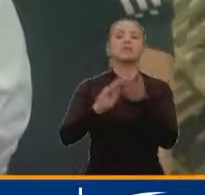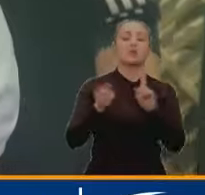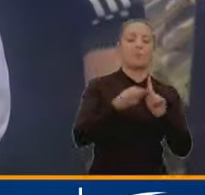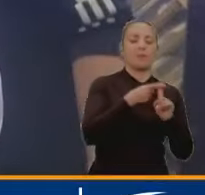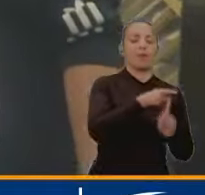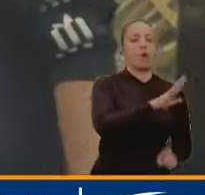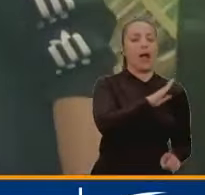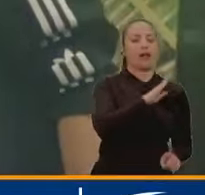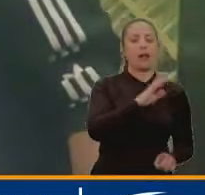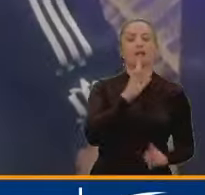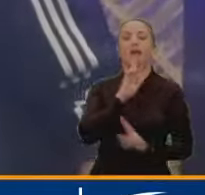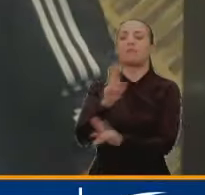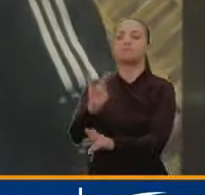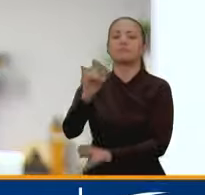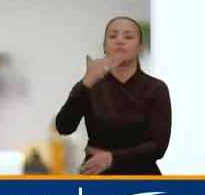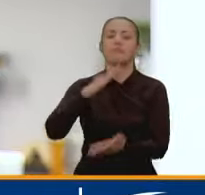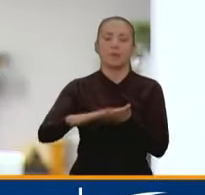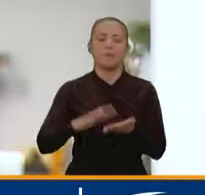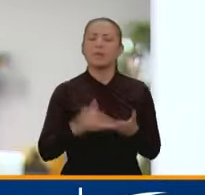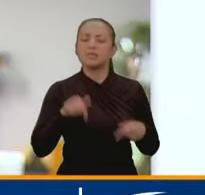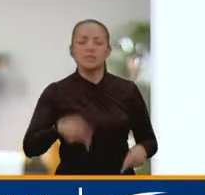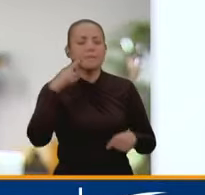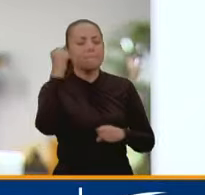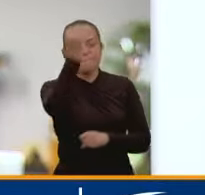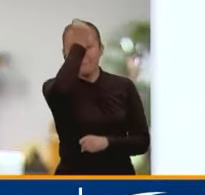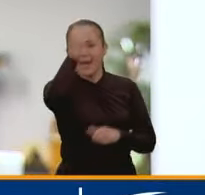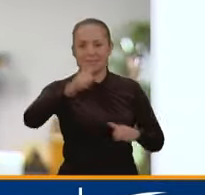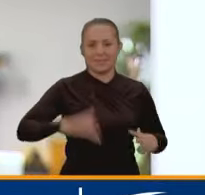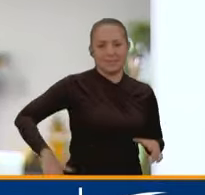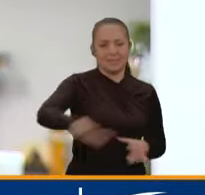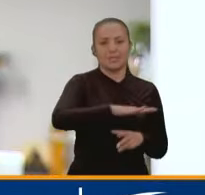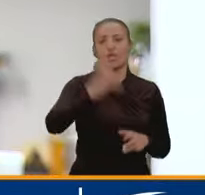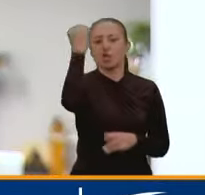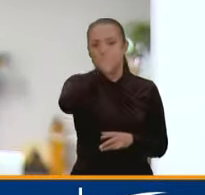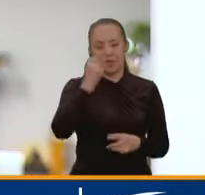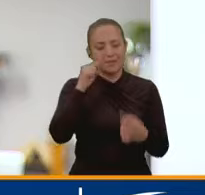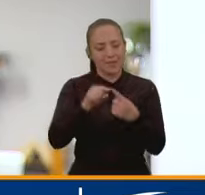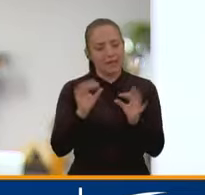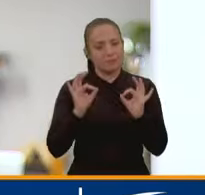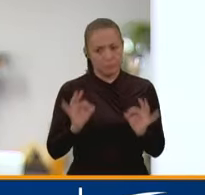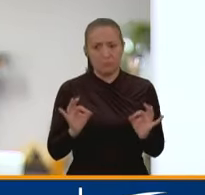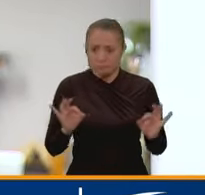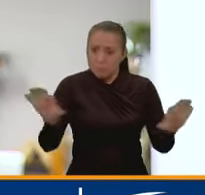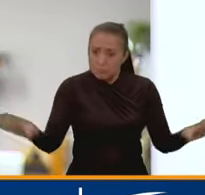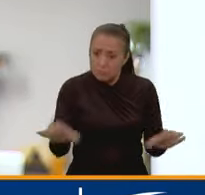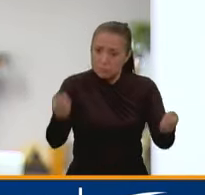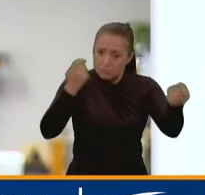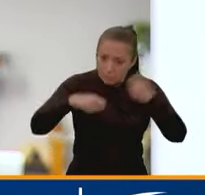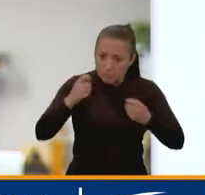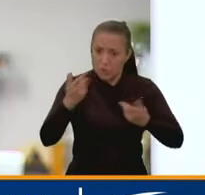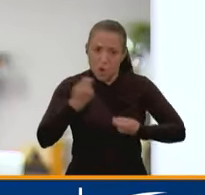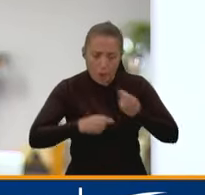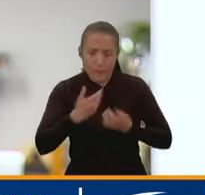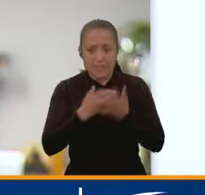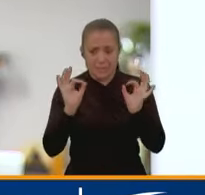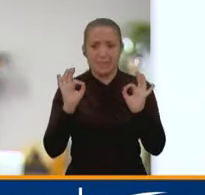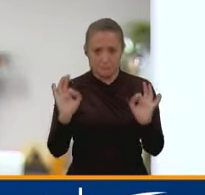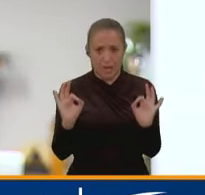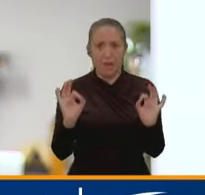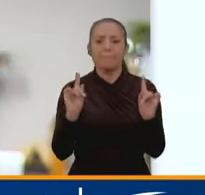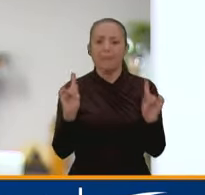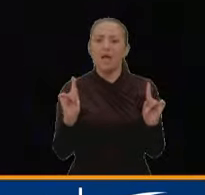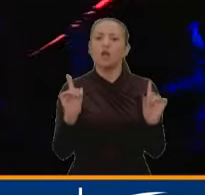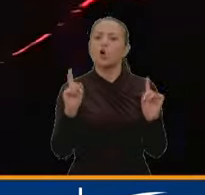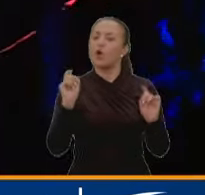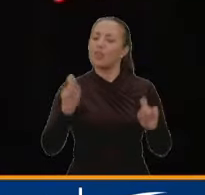municipal. Lo que buscamos con esto en nuestra ciudad es garantizar que quienes, por supuesto, tienen su actividad comercial, lo puedan hacer de manera